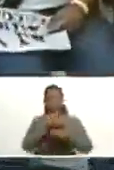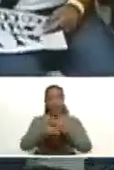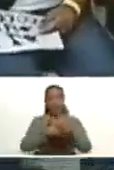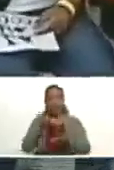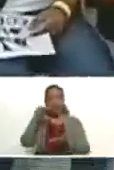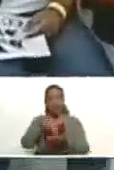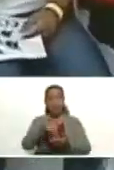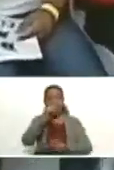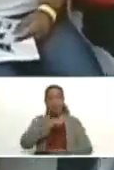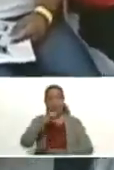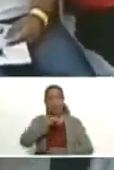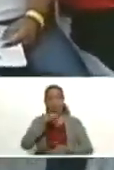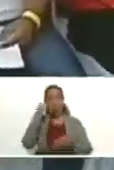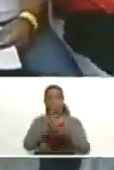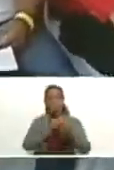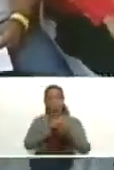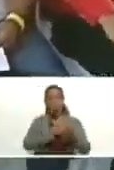en resistencia y en lucha.